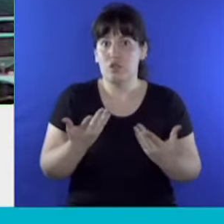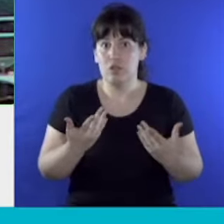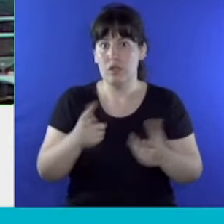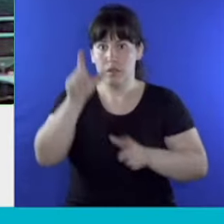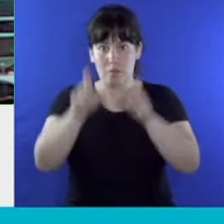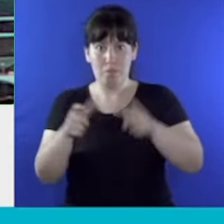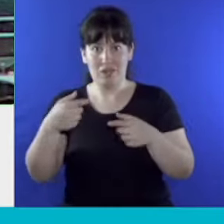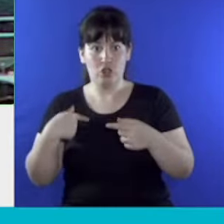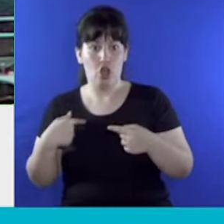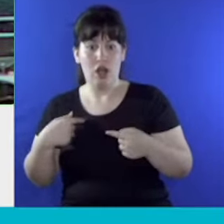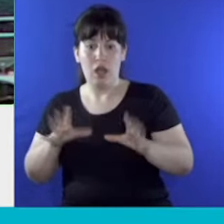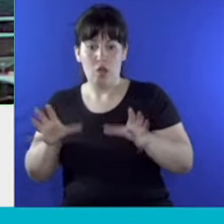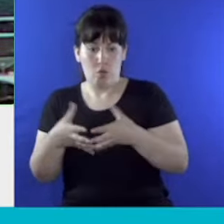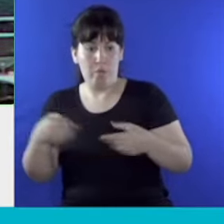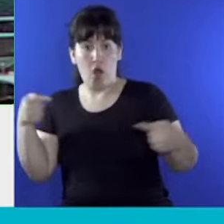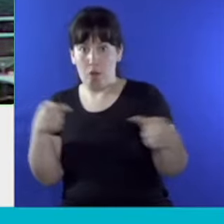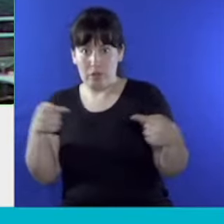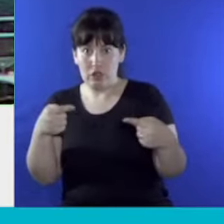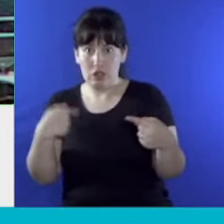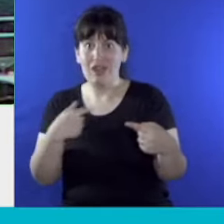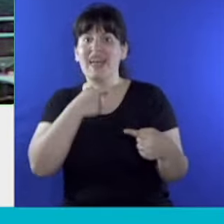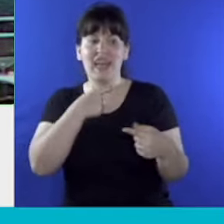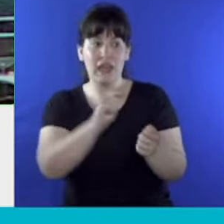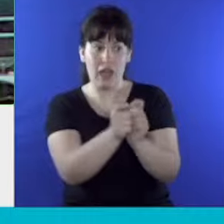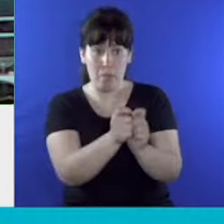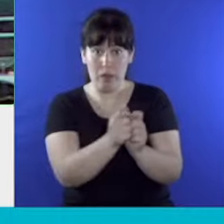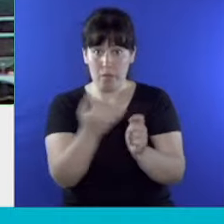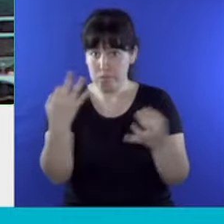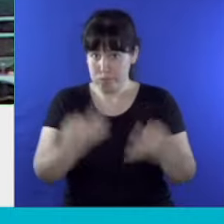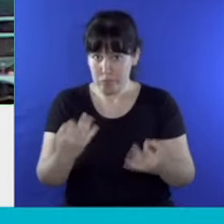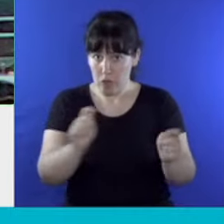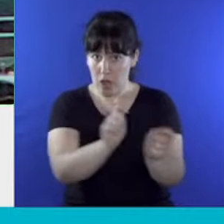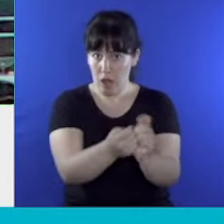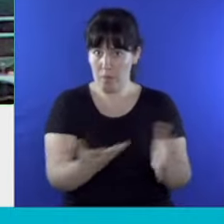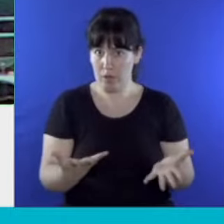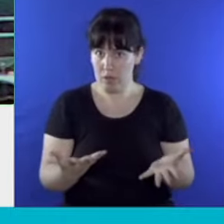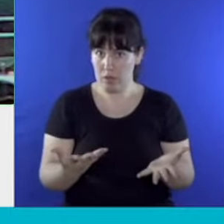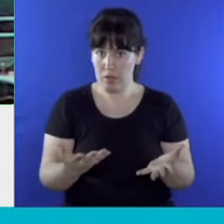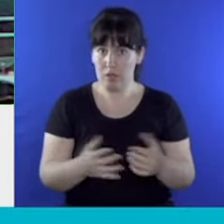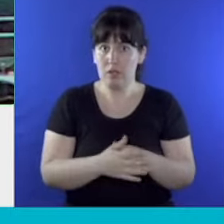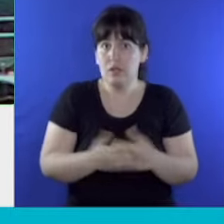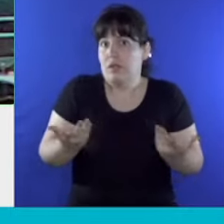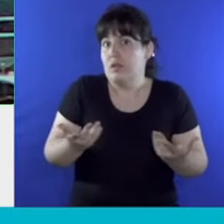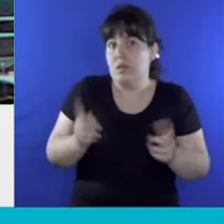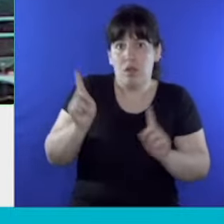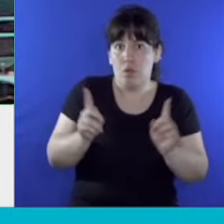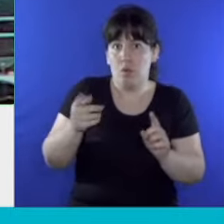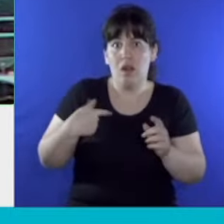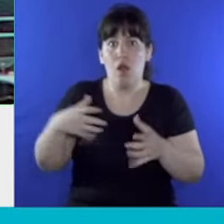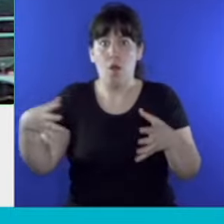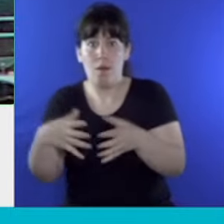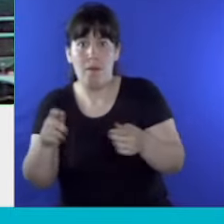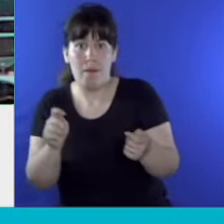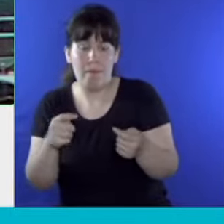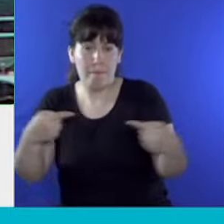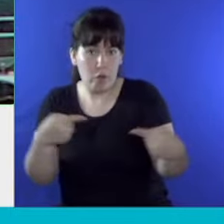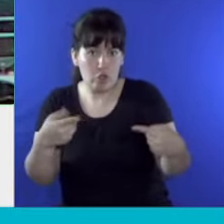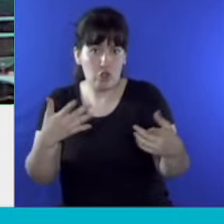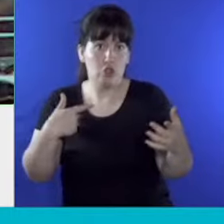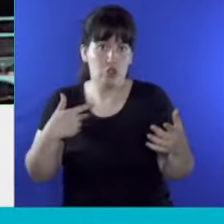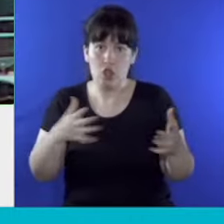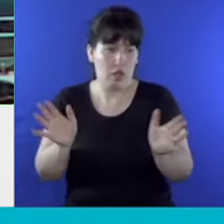quiso poner cosas y se han puesto. Hay oposición que quiso trabajar en los 10 meses y aportar, y hay oposición que, trabajando como trabajan